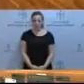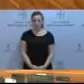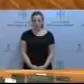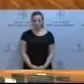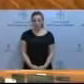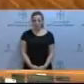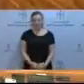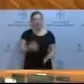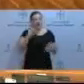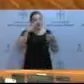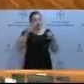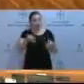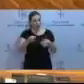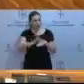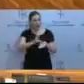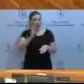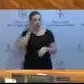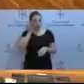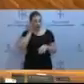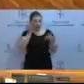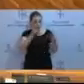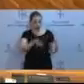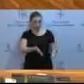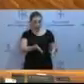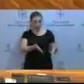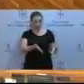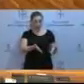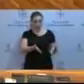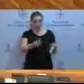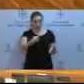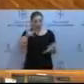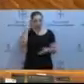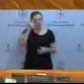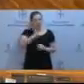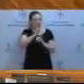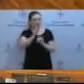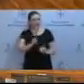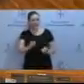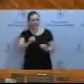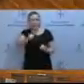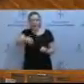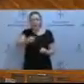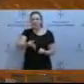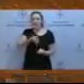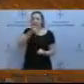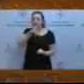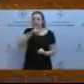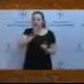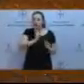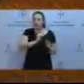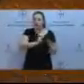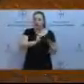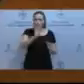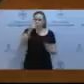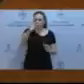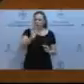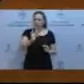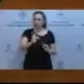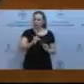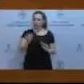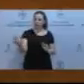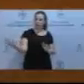La verdad, consejera, es que nos las prometíamos muy felices, pero después de escuchar su intervención, el jarro de agua fría